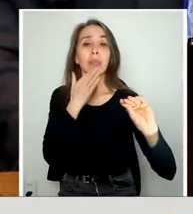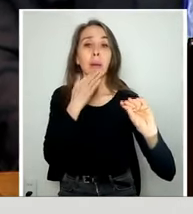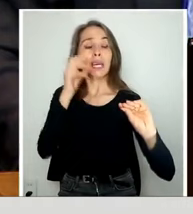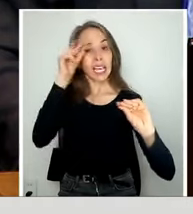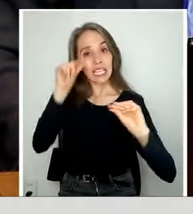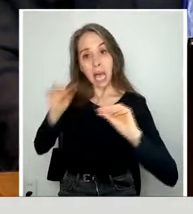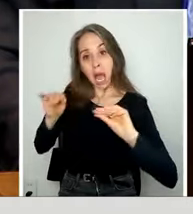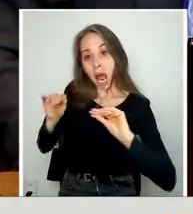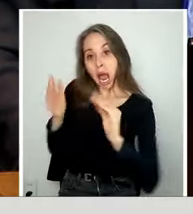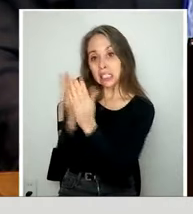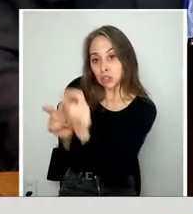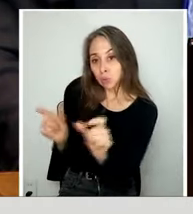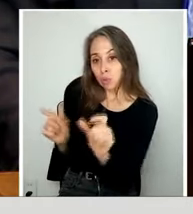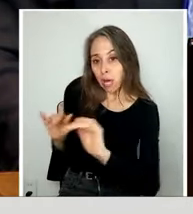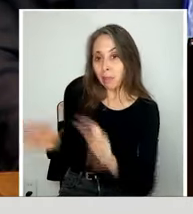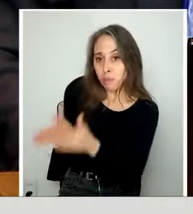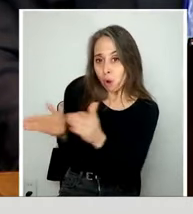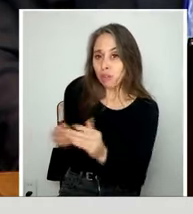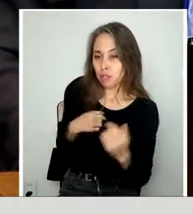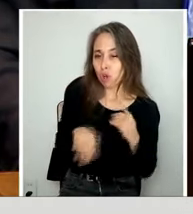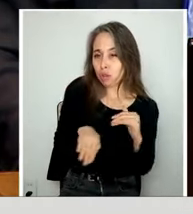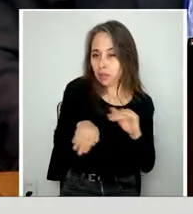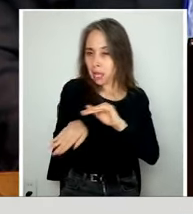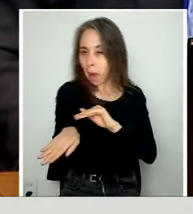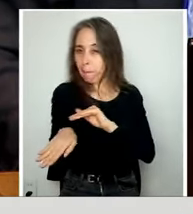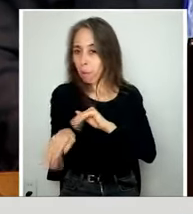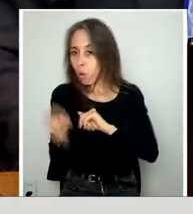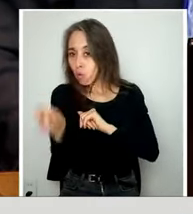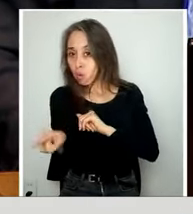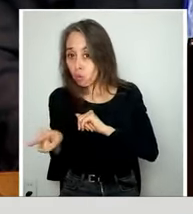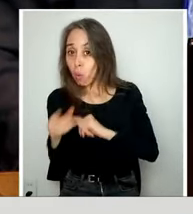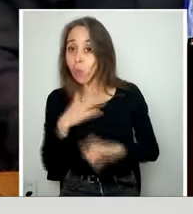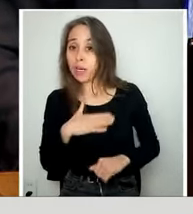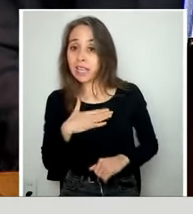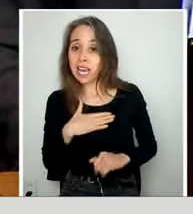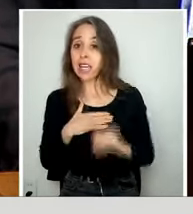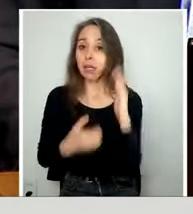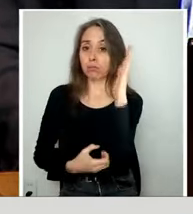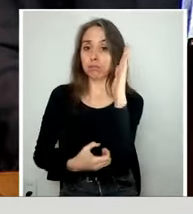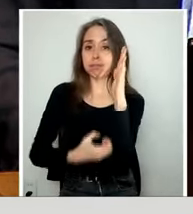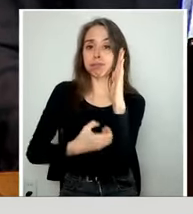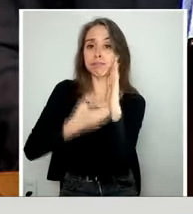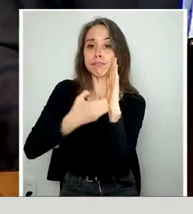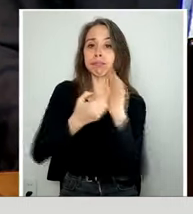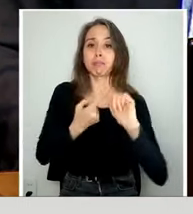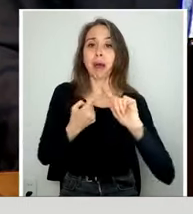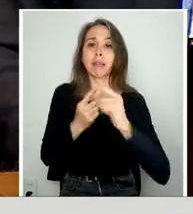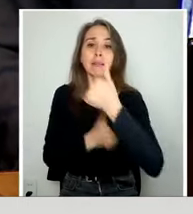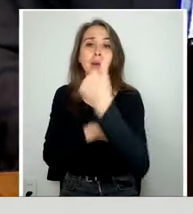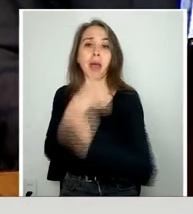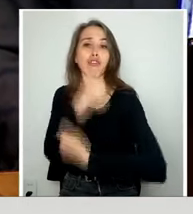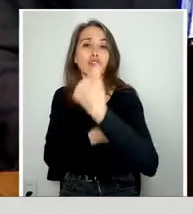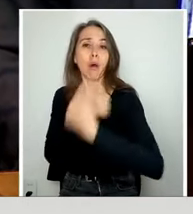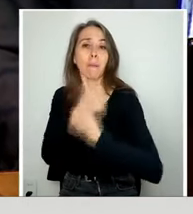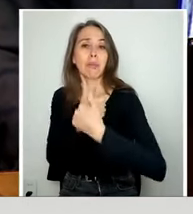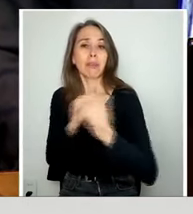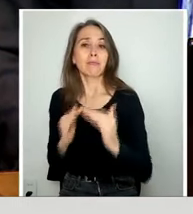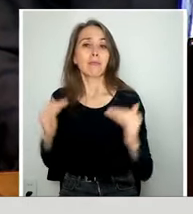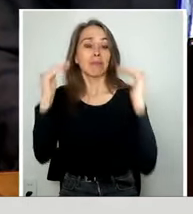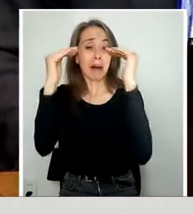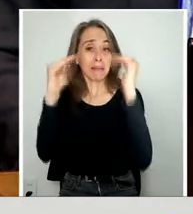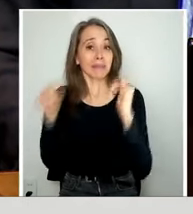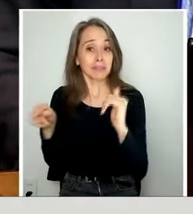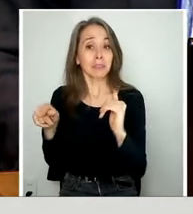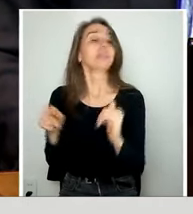y apoyos concretos para aquellos que buscan una carrera en el deporte competitivo fomentar el deporte